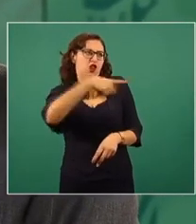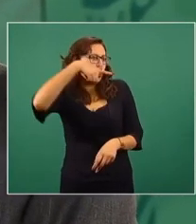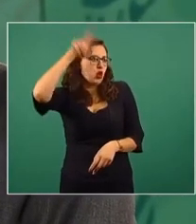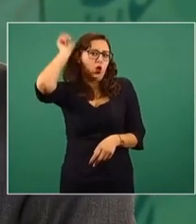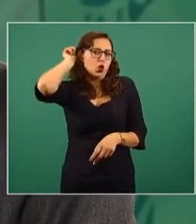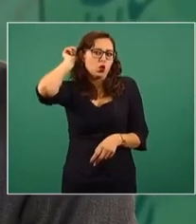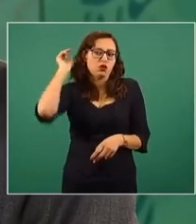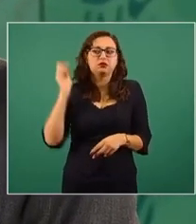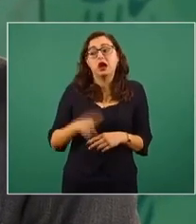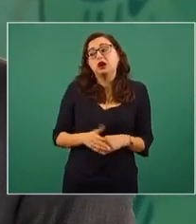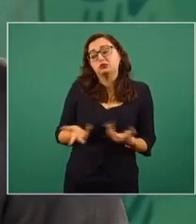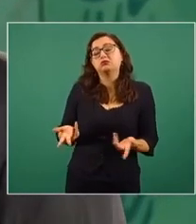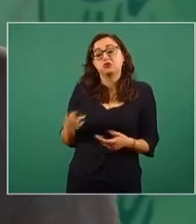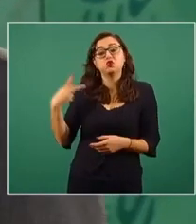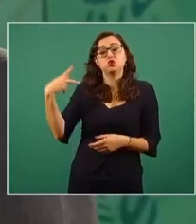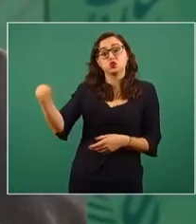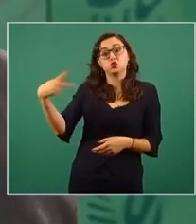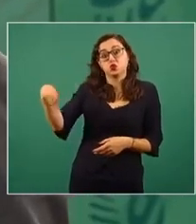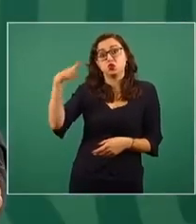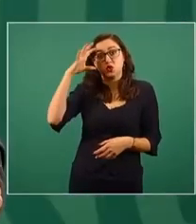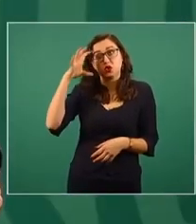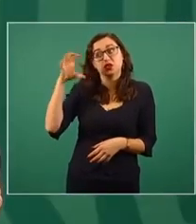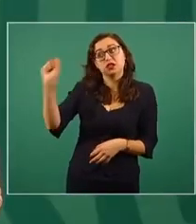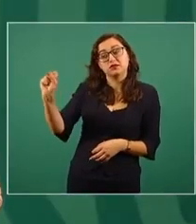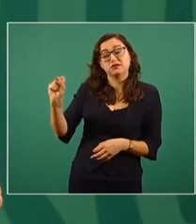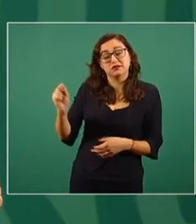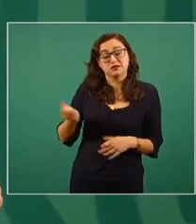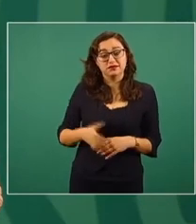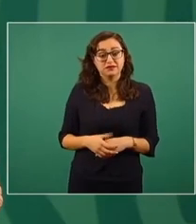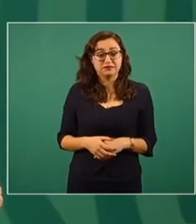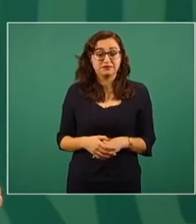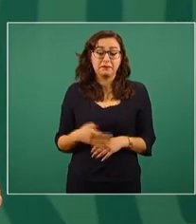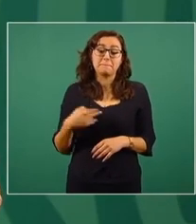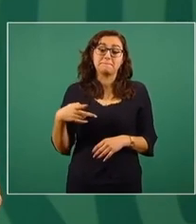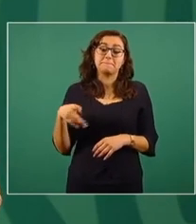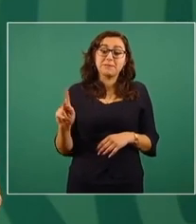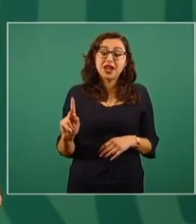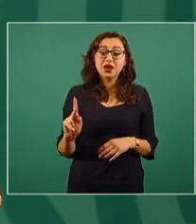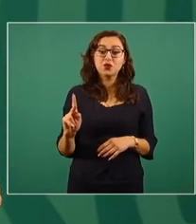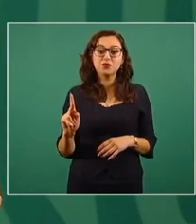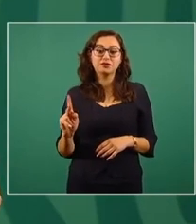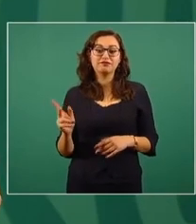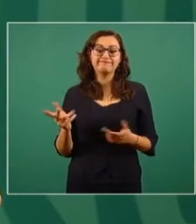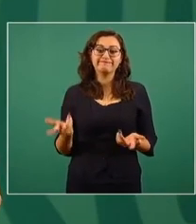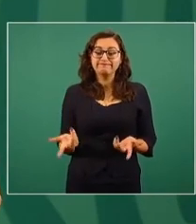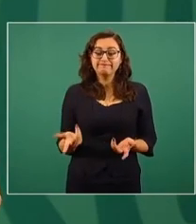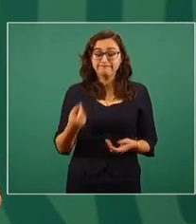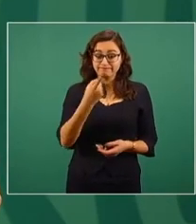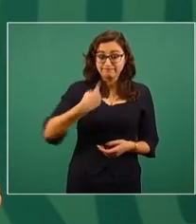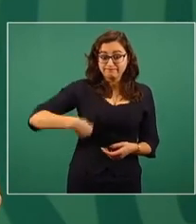Afortunadamente, de acuerdo a nuestras ideas y principios,